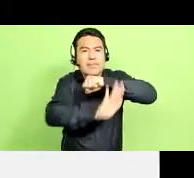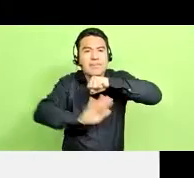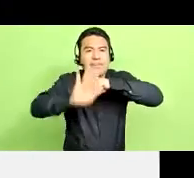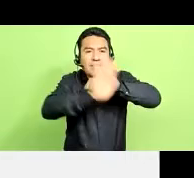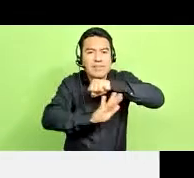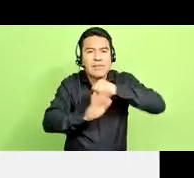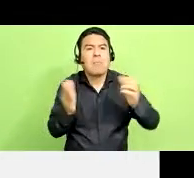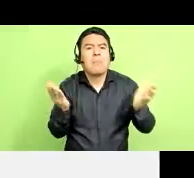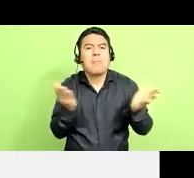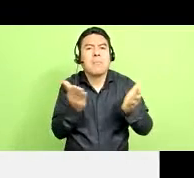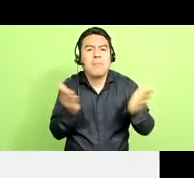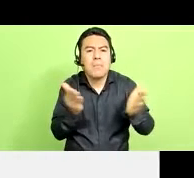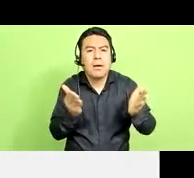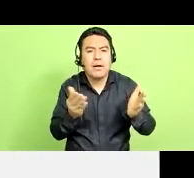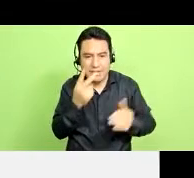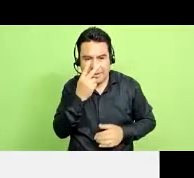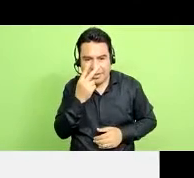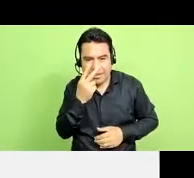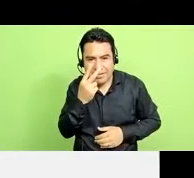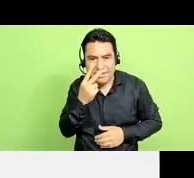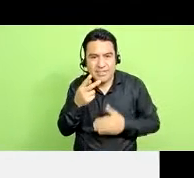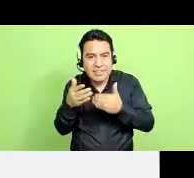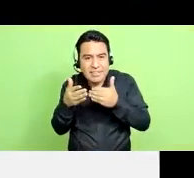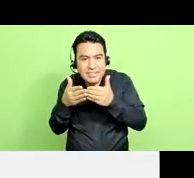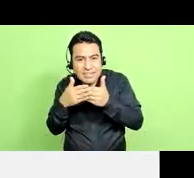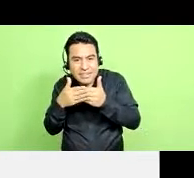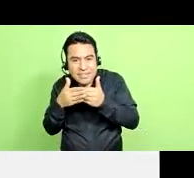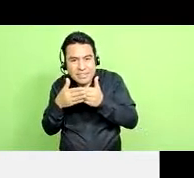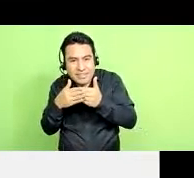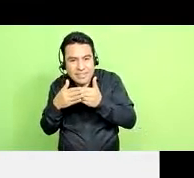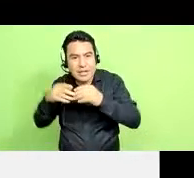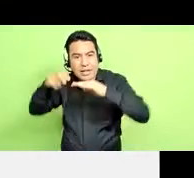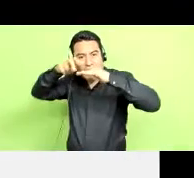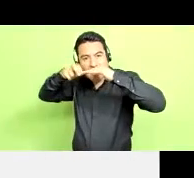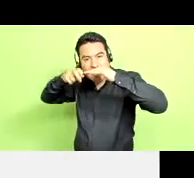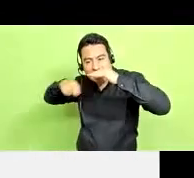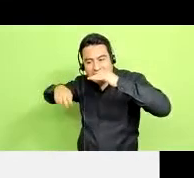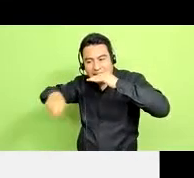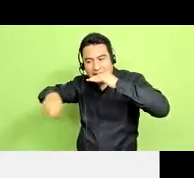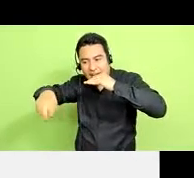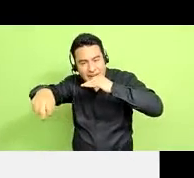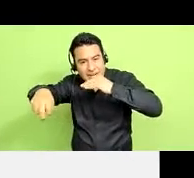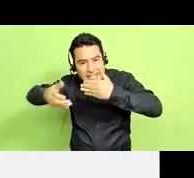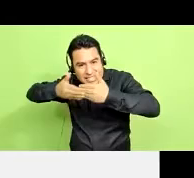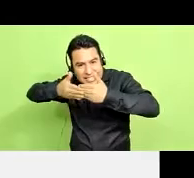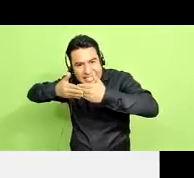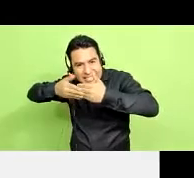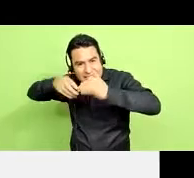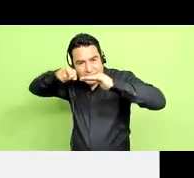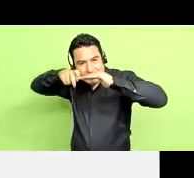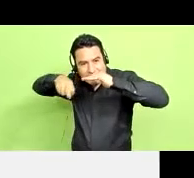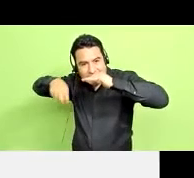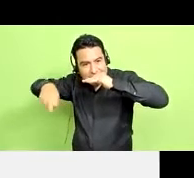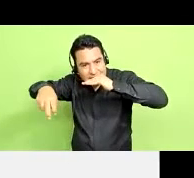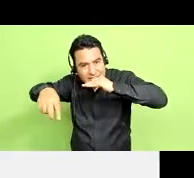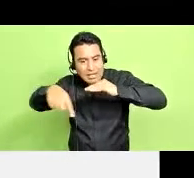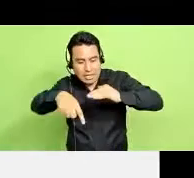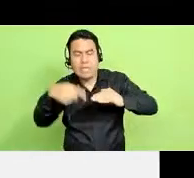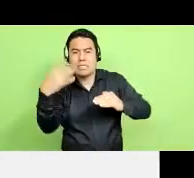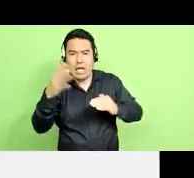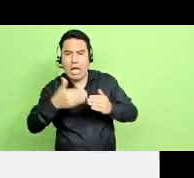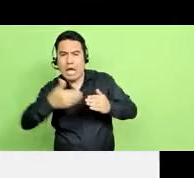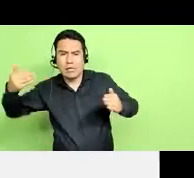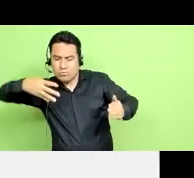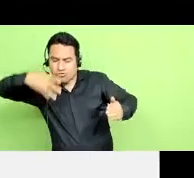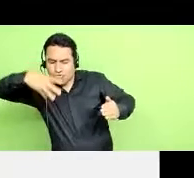en el espacio en la caja de la escalera o cercana a ella justamente ya previamente evaluados de que es